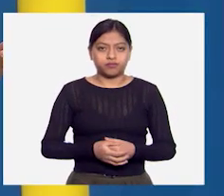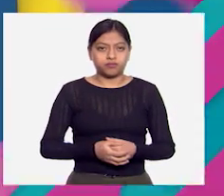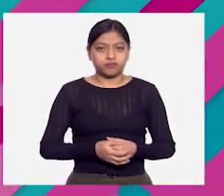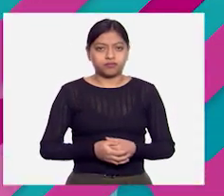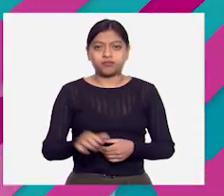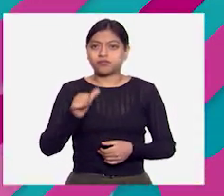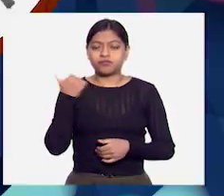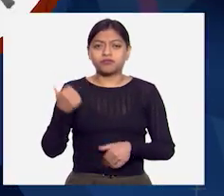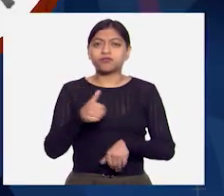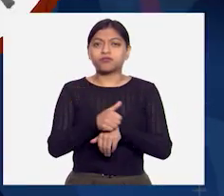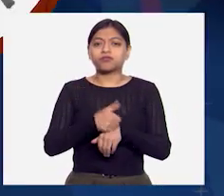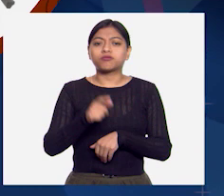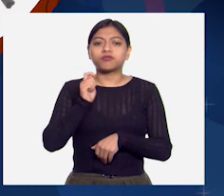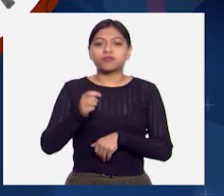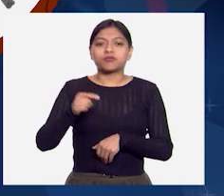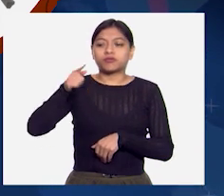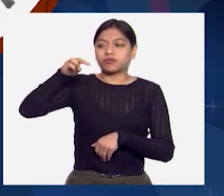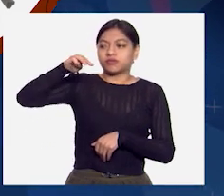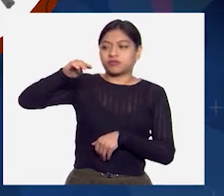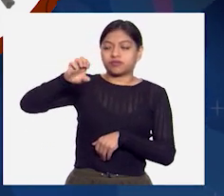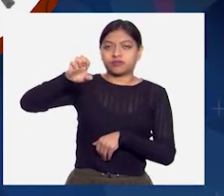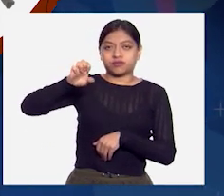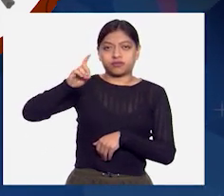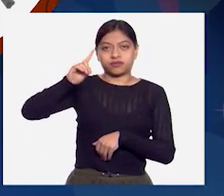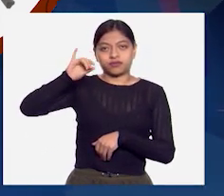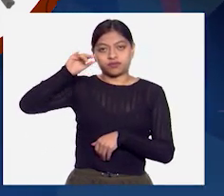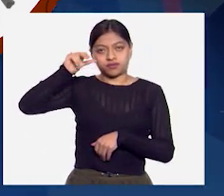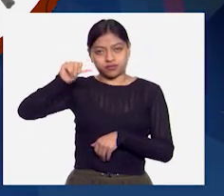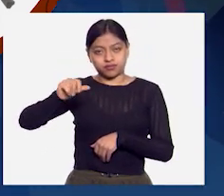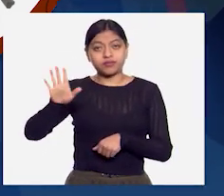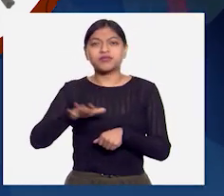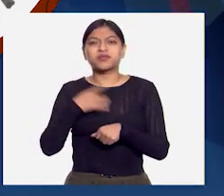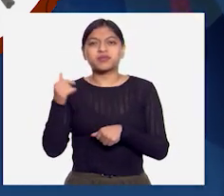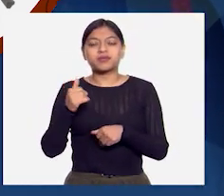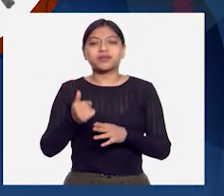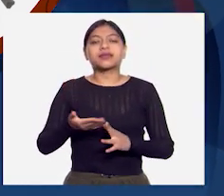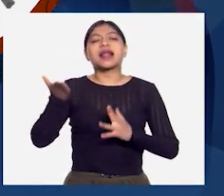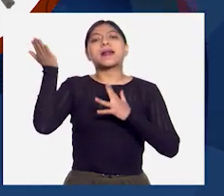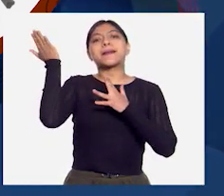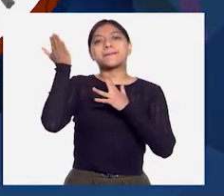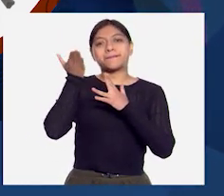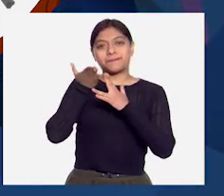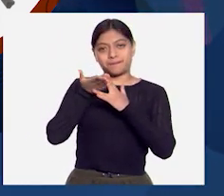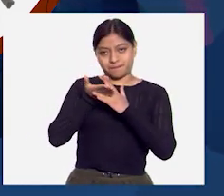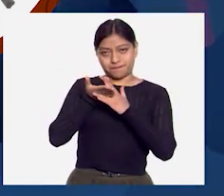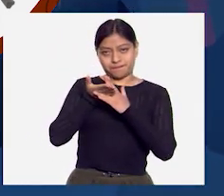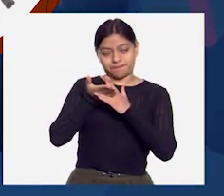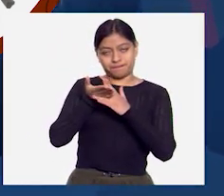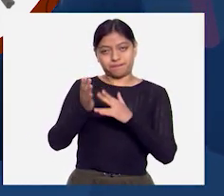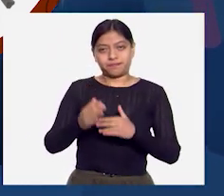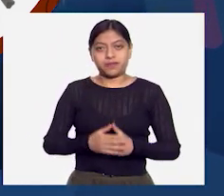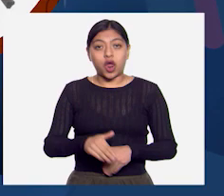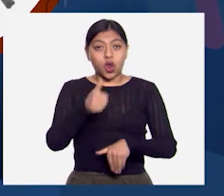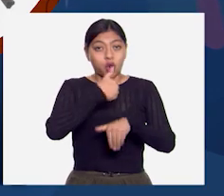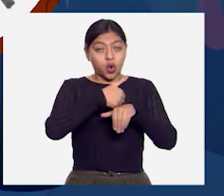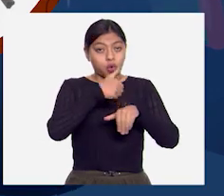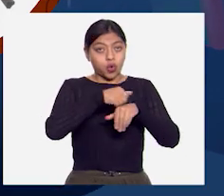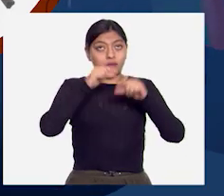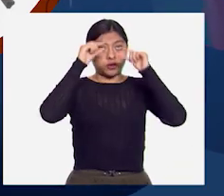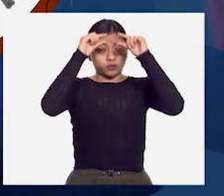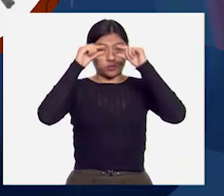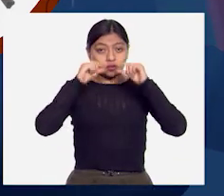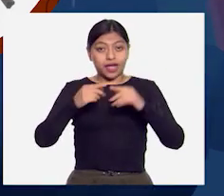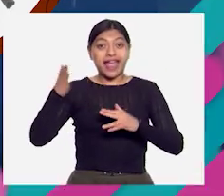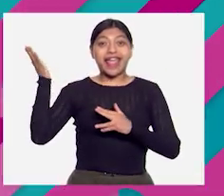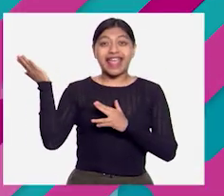medida? Es la mediana. Así se le dice porque corresponde a la posición central de los datos. Veamos por